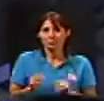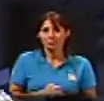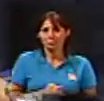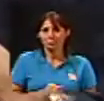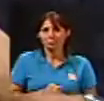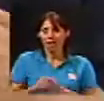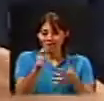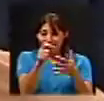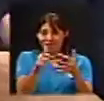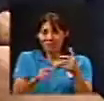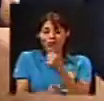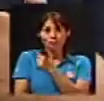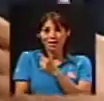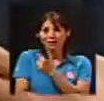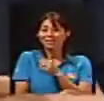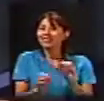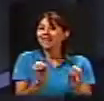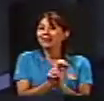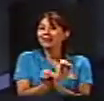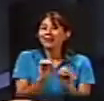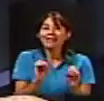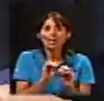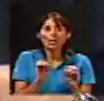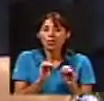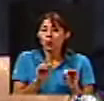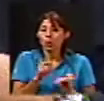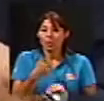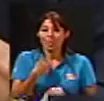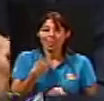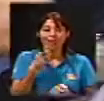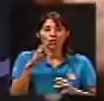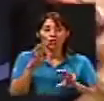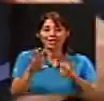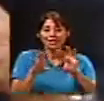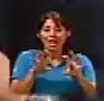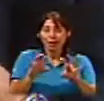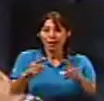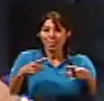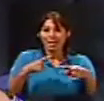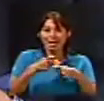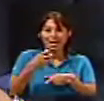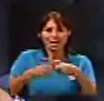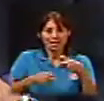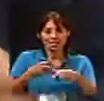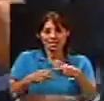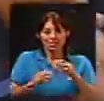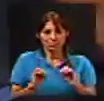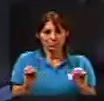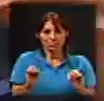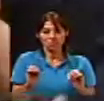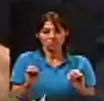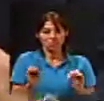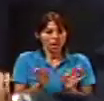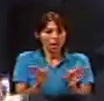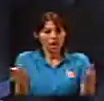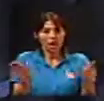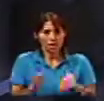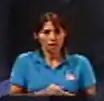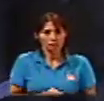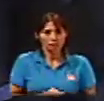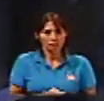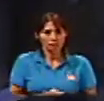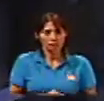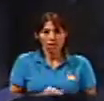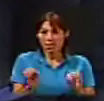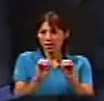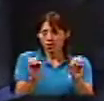estos países presenta un esquema de crisis en general. Buen punto.